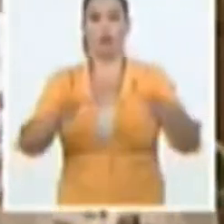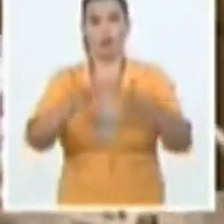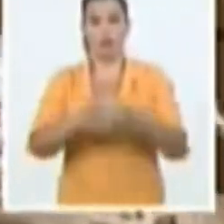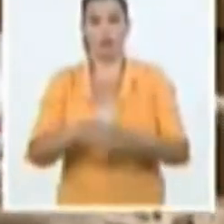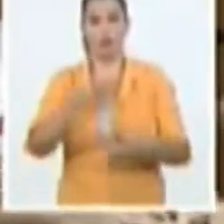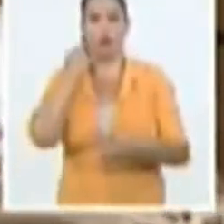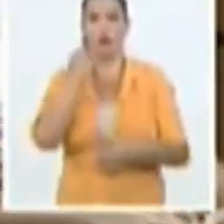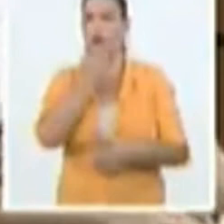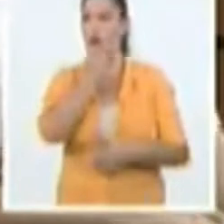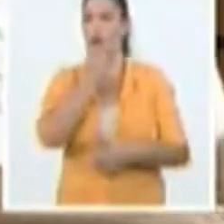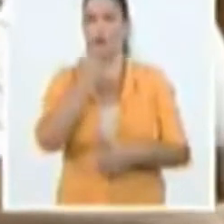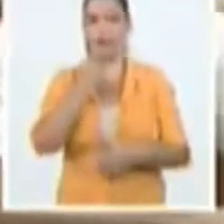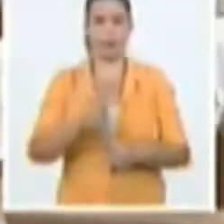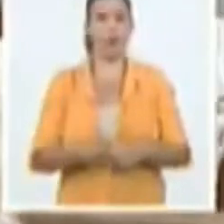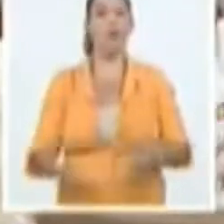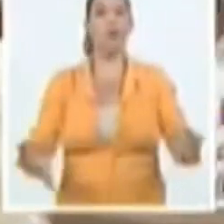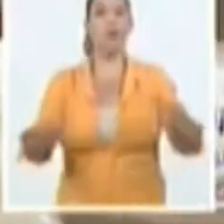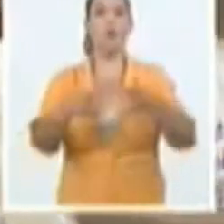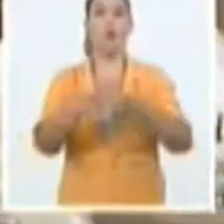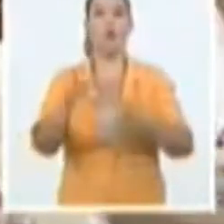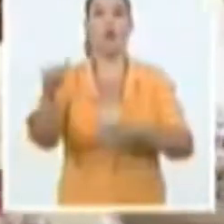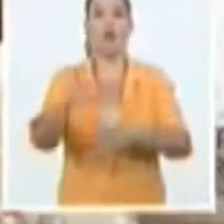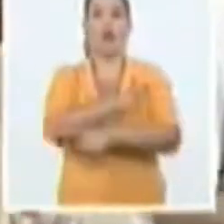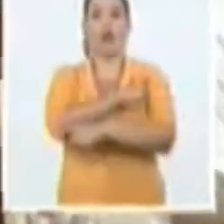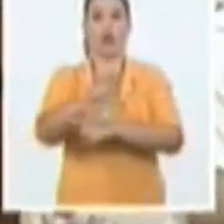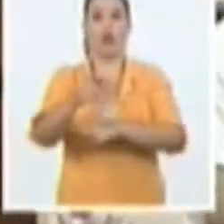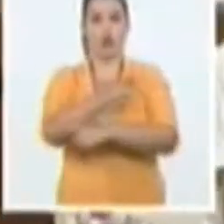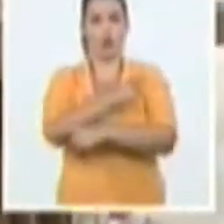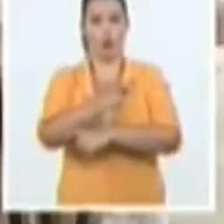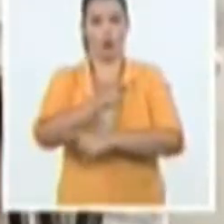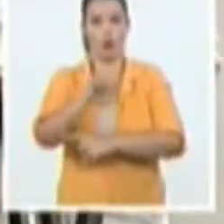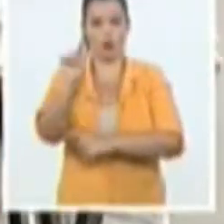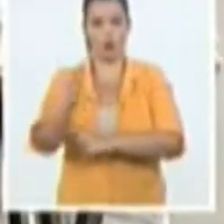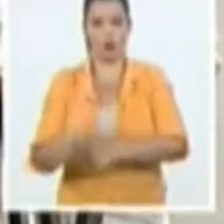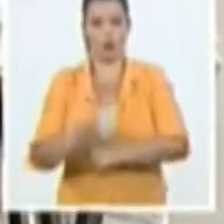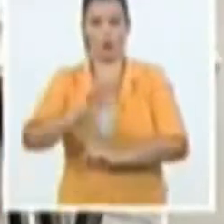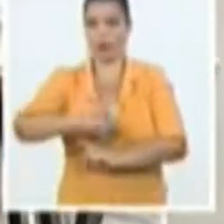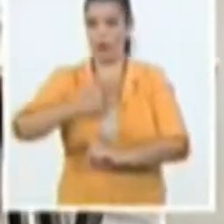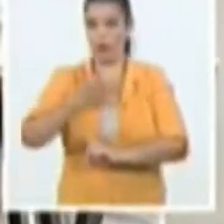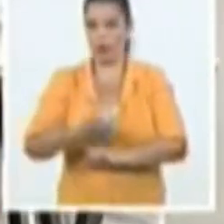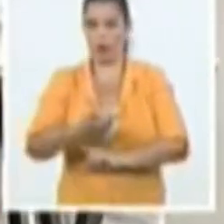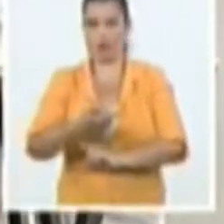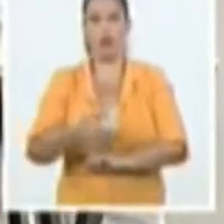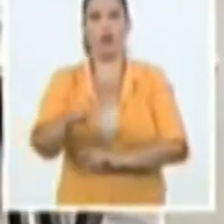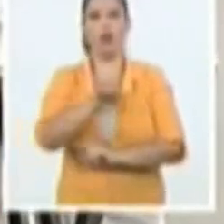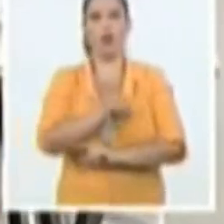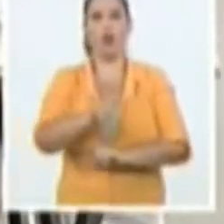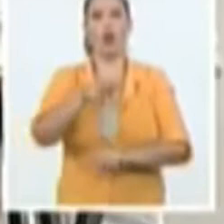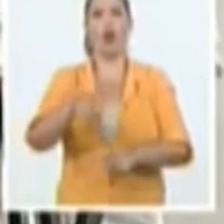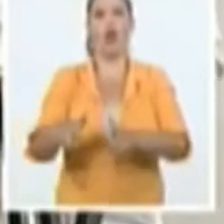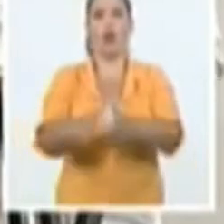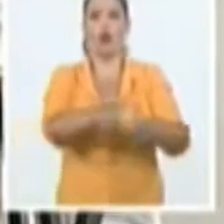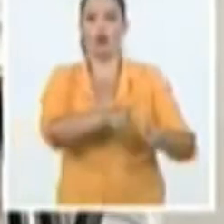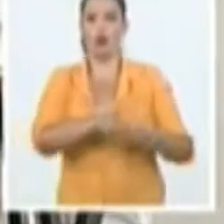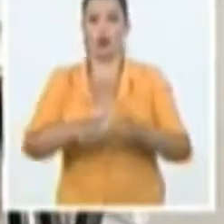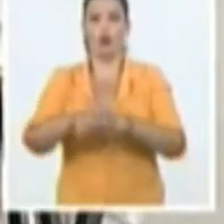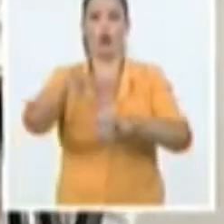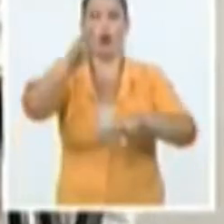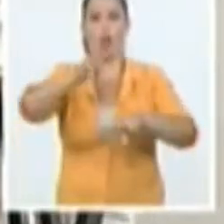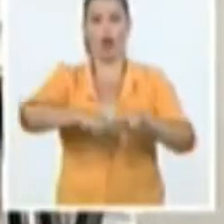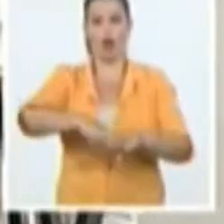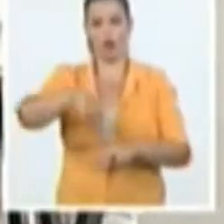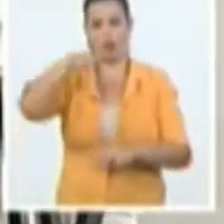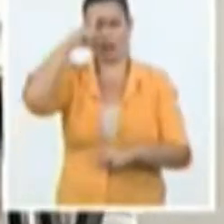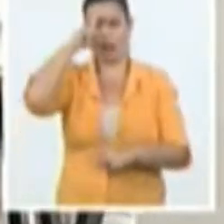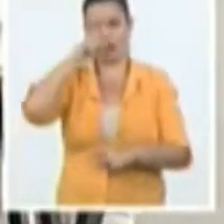Instructores de Arte y a su vez de la Asociación Hermanos Zahir. Bienvenidos todos e